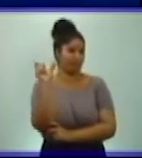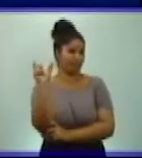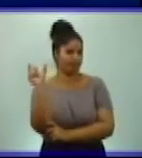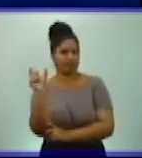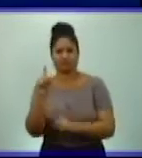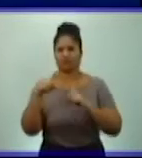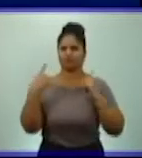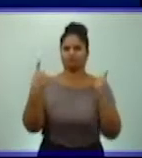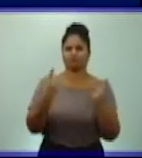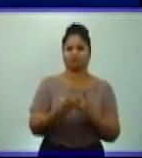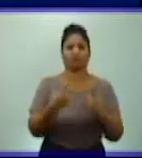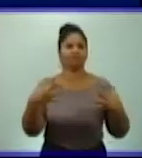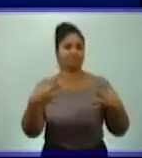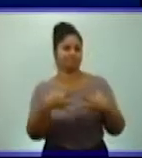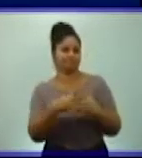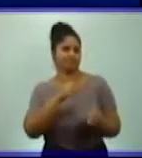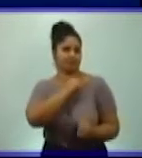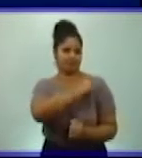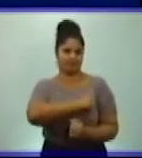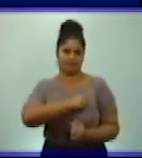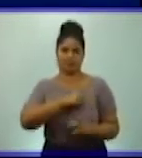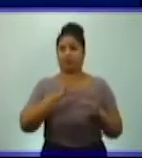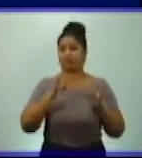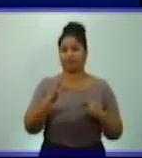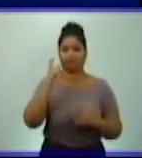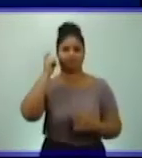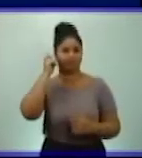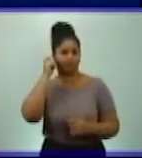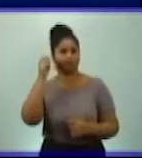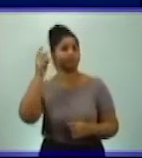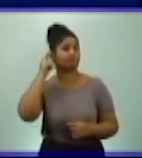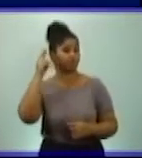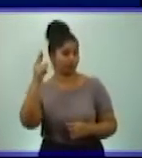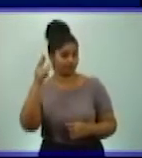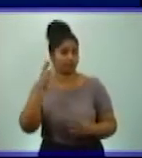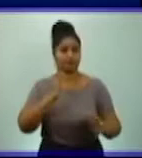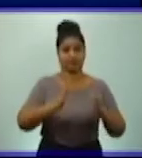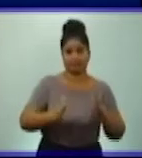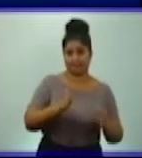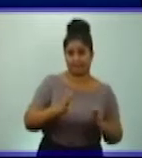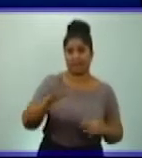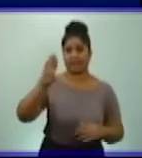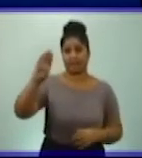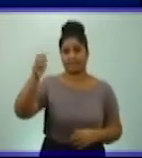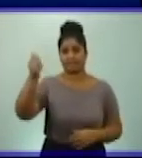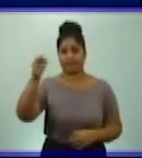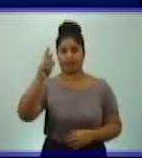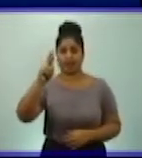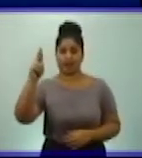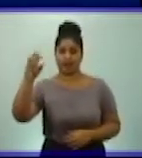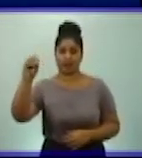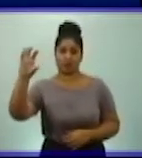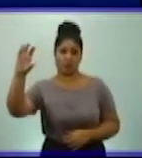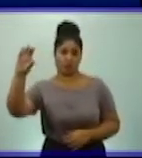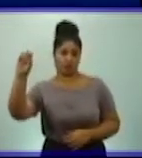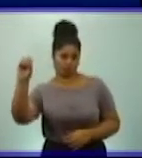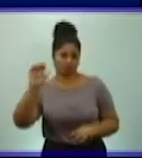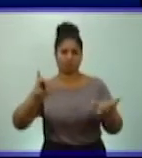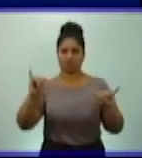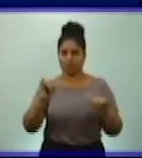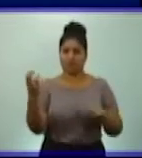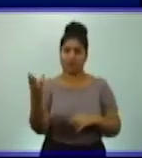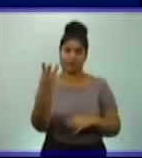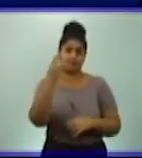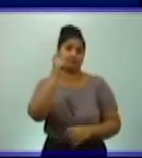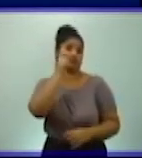maestra del arte barroco en la poesía, al igual que Quevedo y Góngora. Pero bueno, ¿de qué